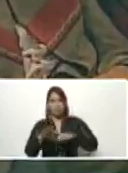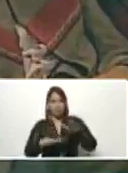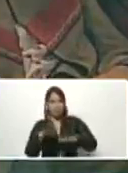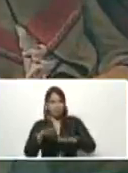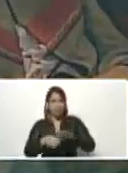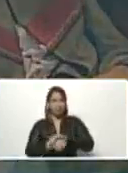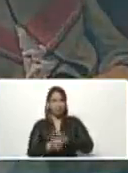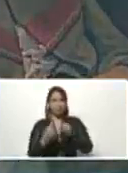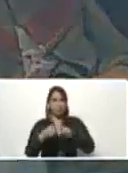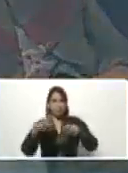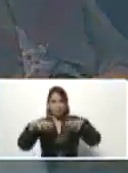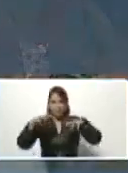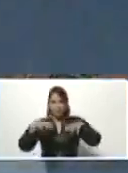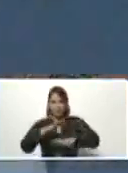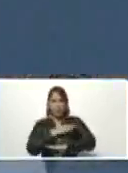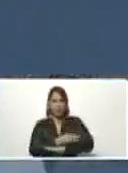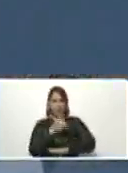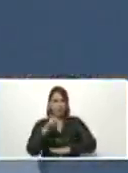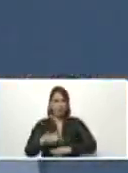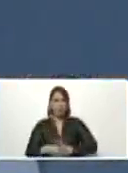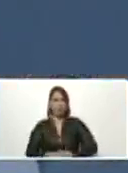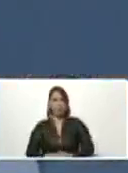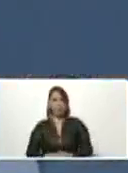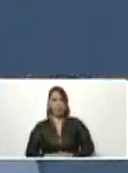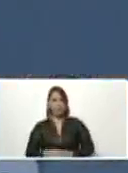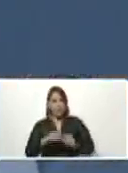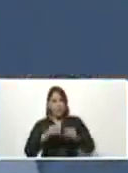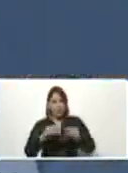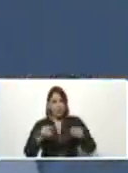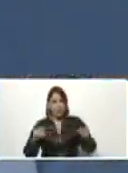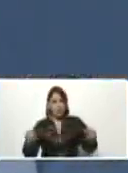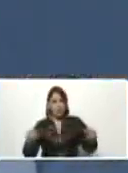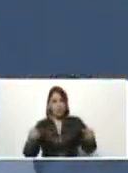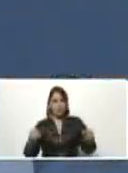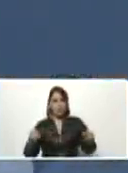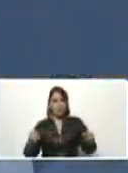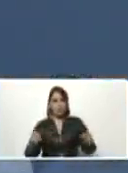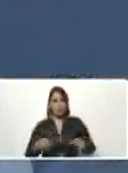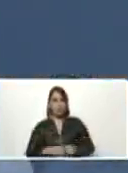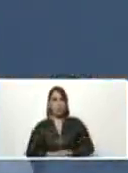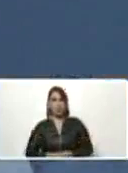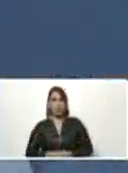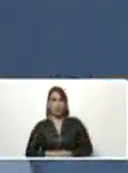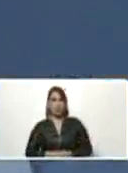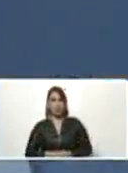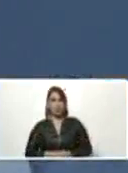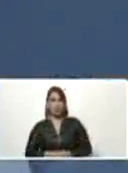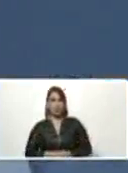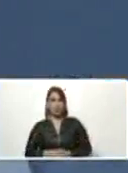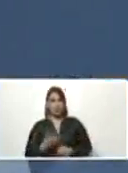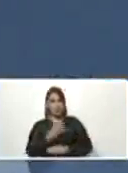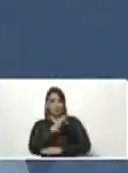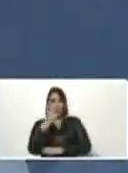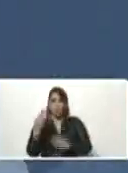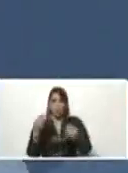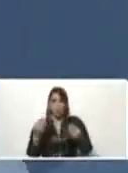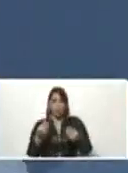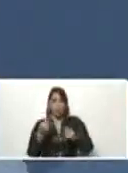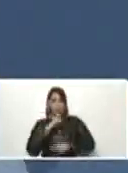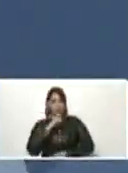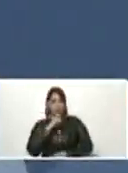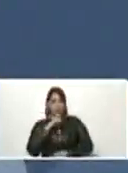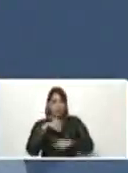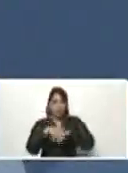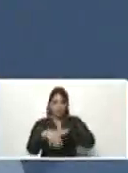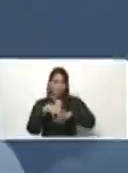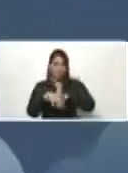por efectos de la lluvia y lo escabroso del terreno, de laderas empinadas, matorrales muy densos y barrancos